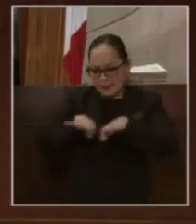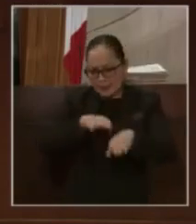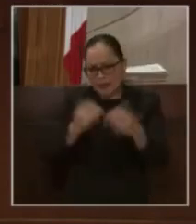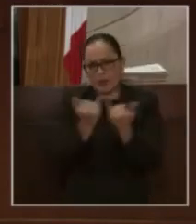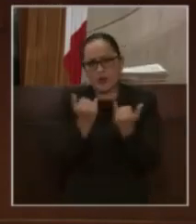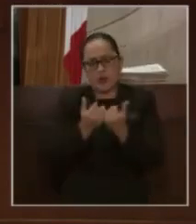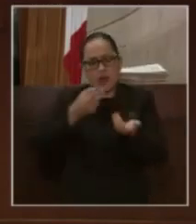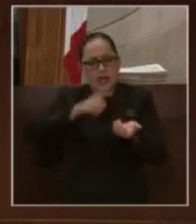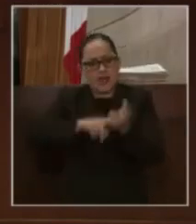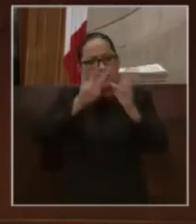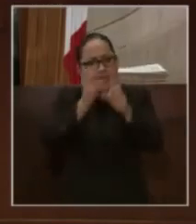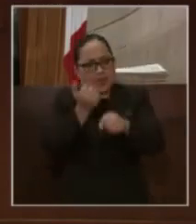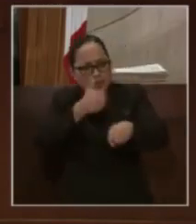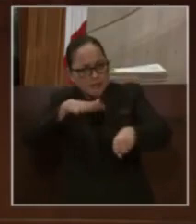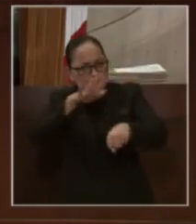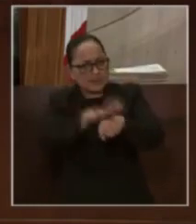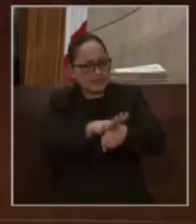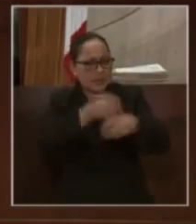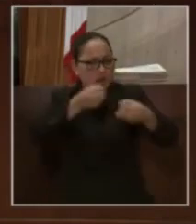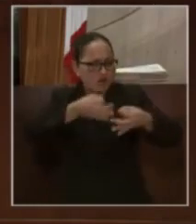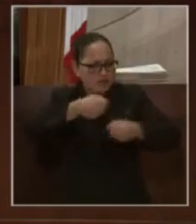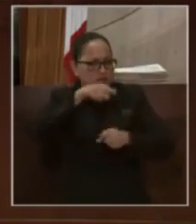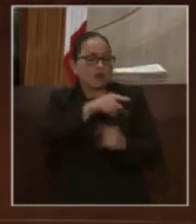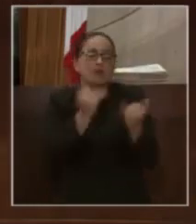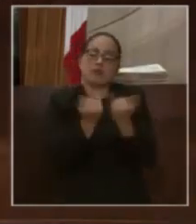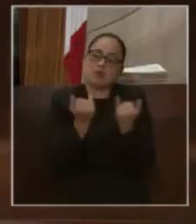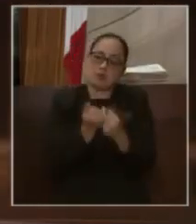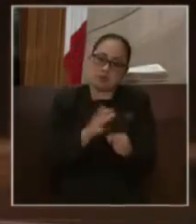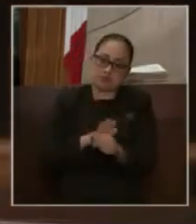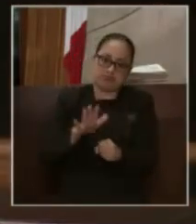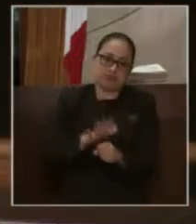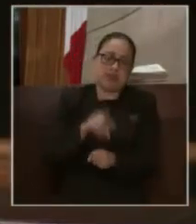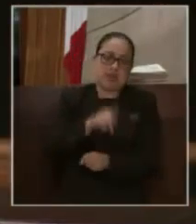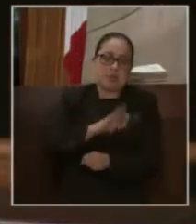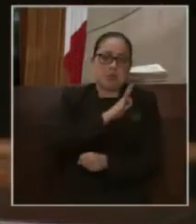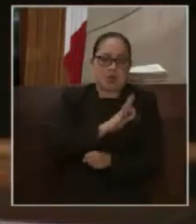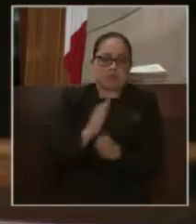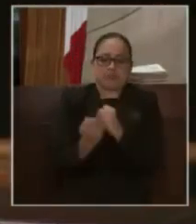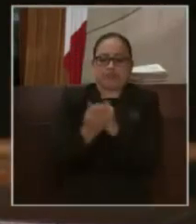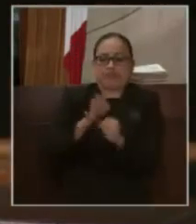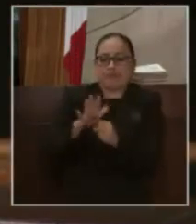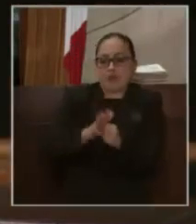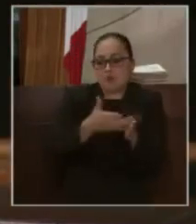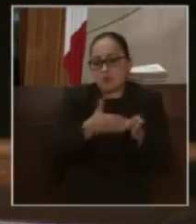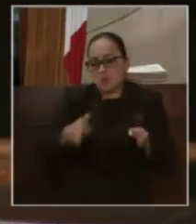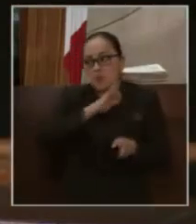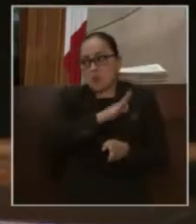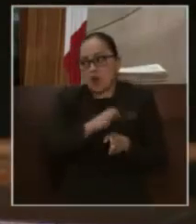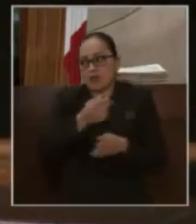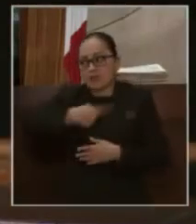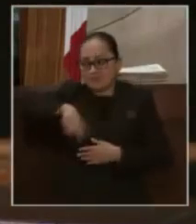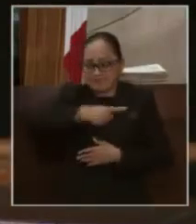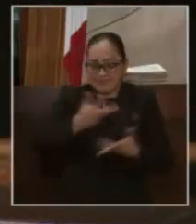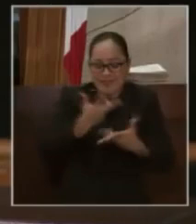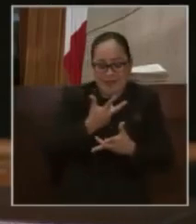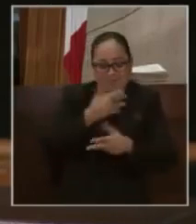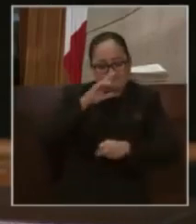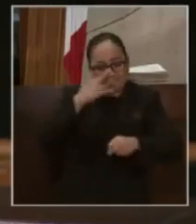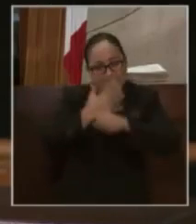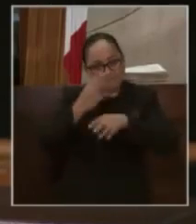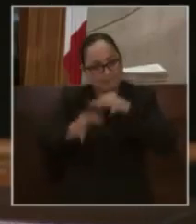las áreas administrativas que permitieron que se llevara a cabo sin mayor problema nuestra